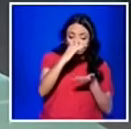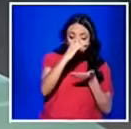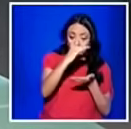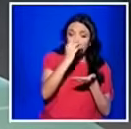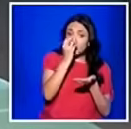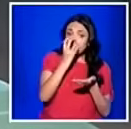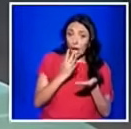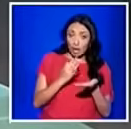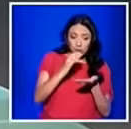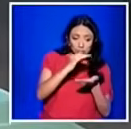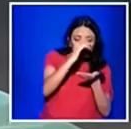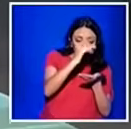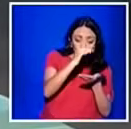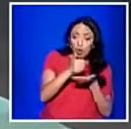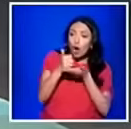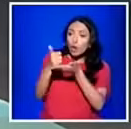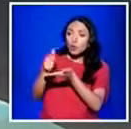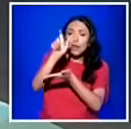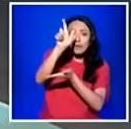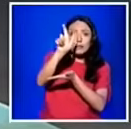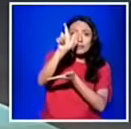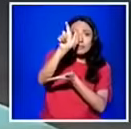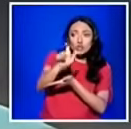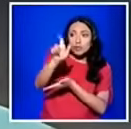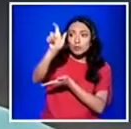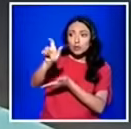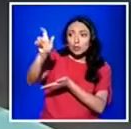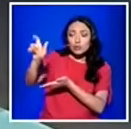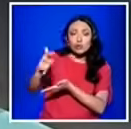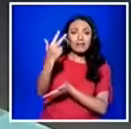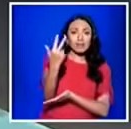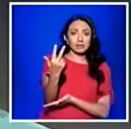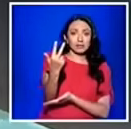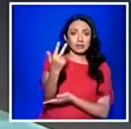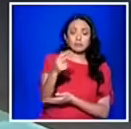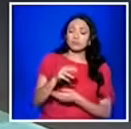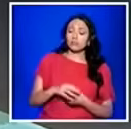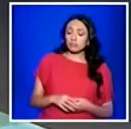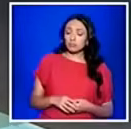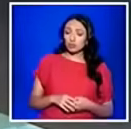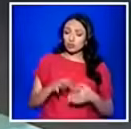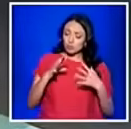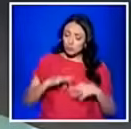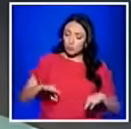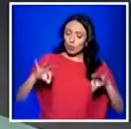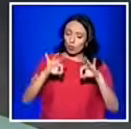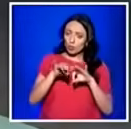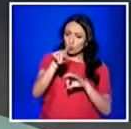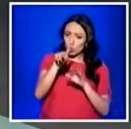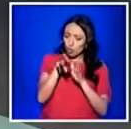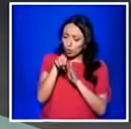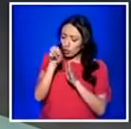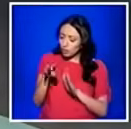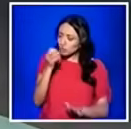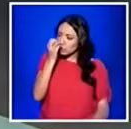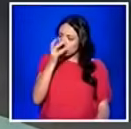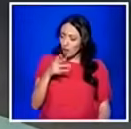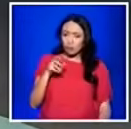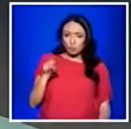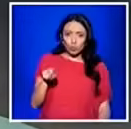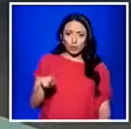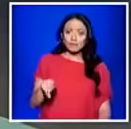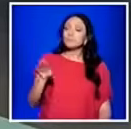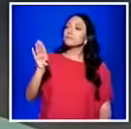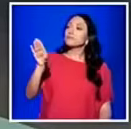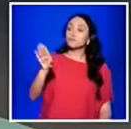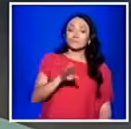salvar al menos 3 vidas? Esto es importante porque también es necesario que donemos. Donemos. Alexito Pila está con nosotros